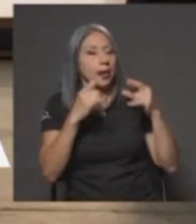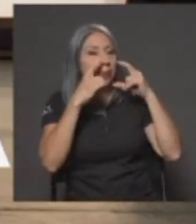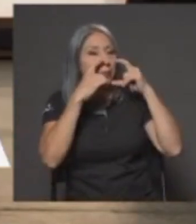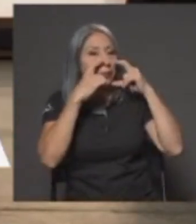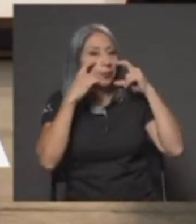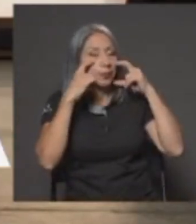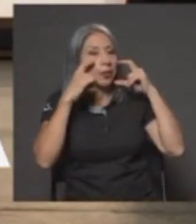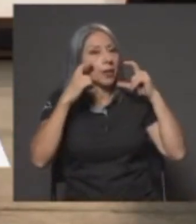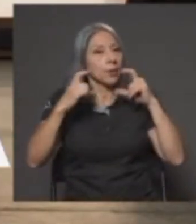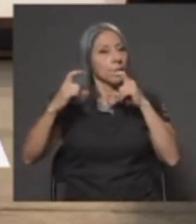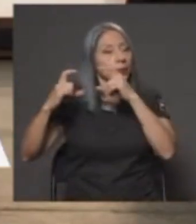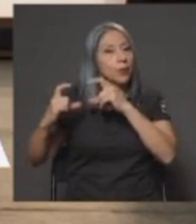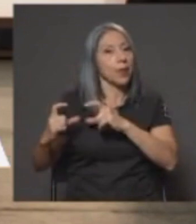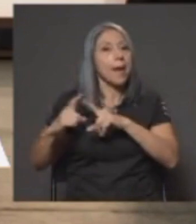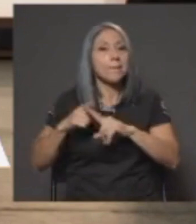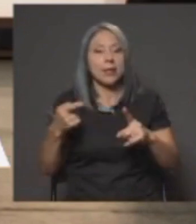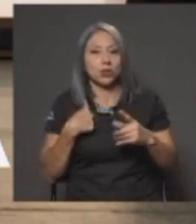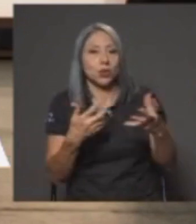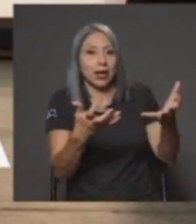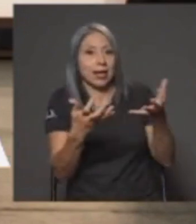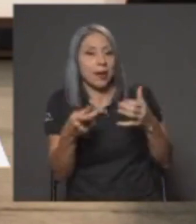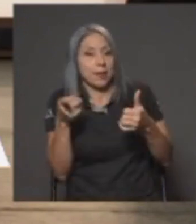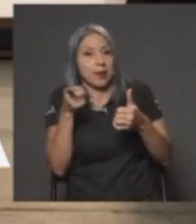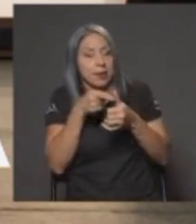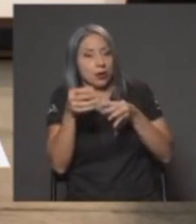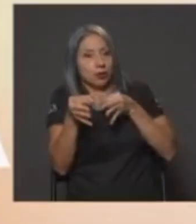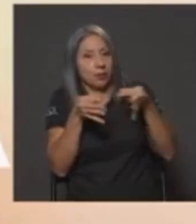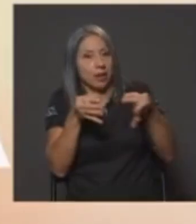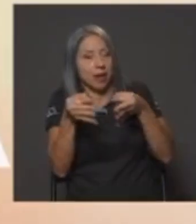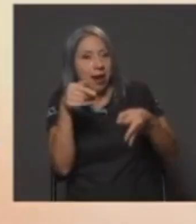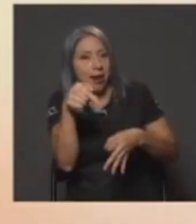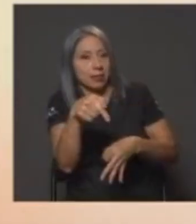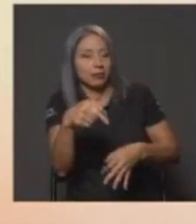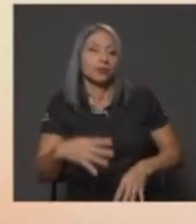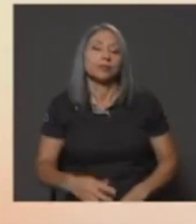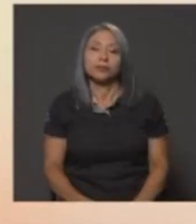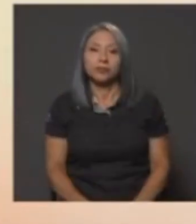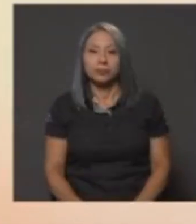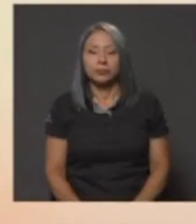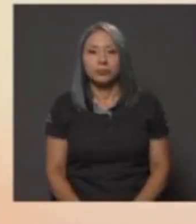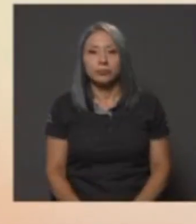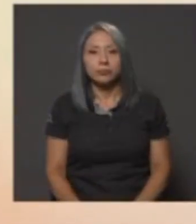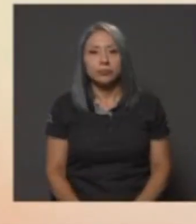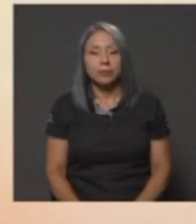liberarme, pero quería hacer esa manifestación.